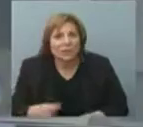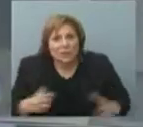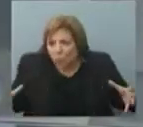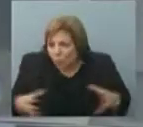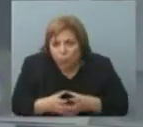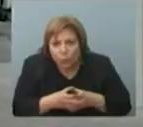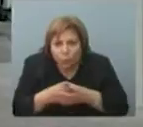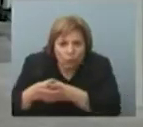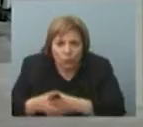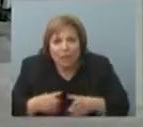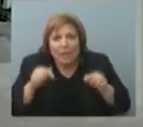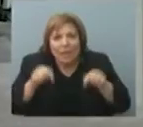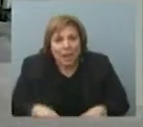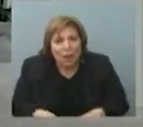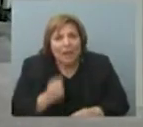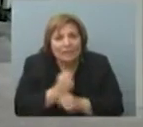juntos